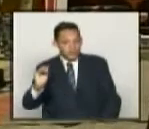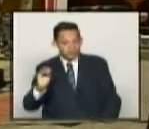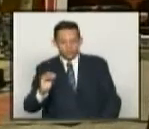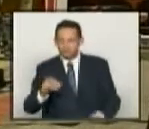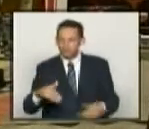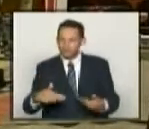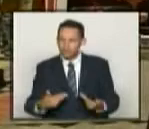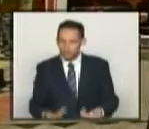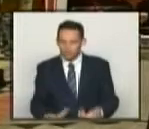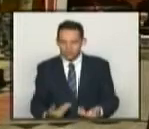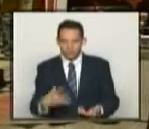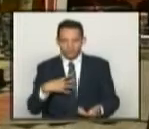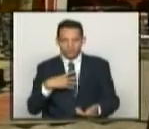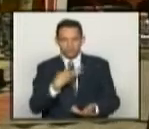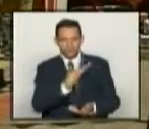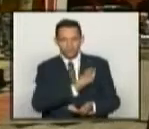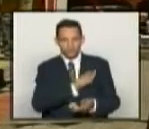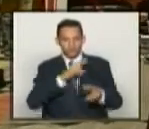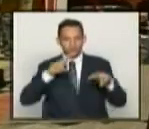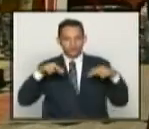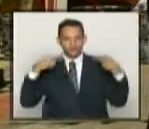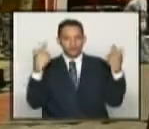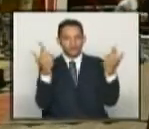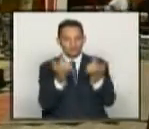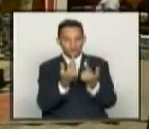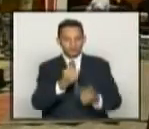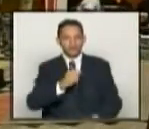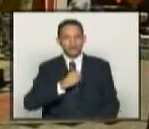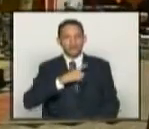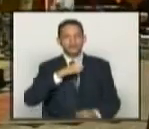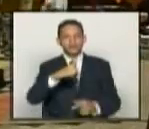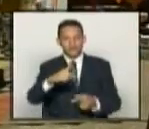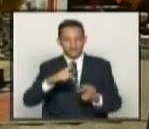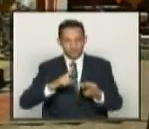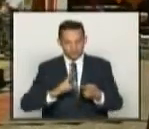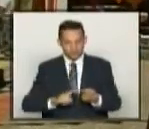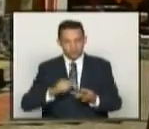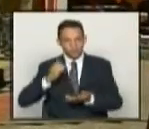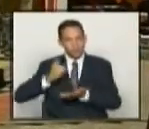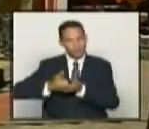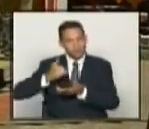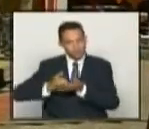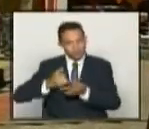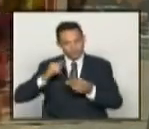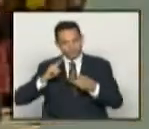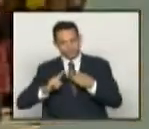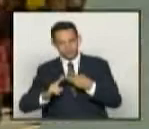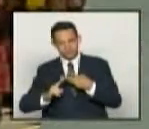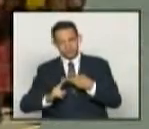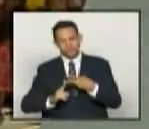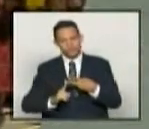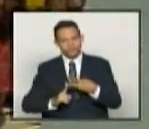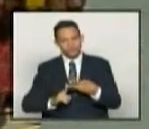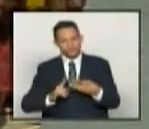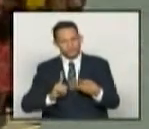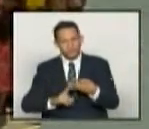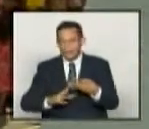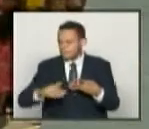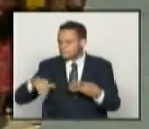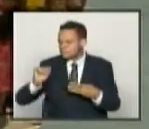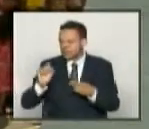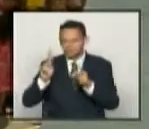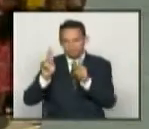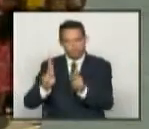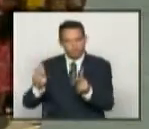televidentes que hemos estado reunidos con líderes comunales, con líderes de acción comunal y con mucha gente